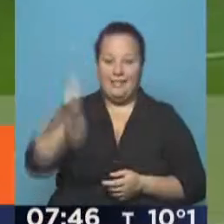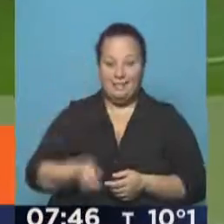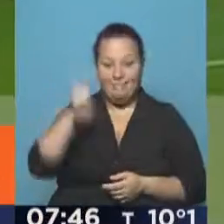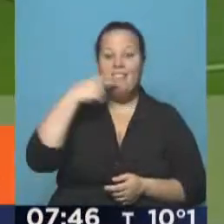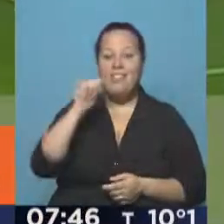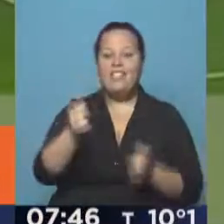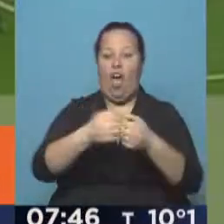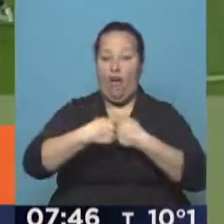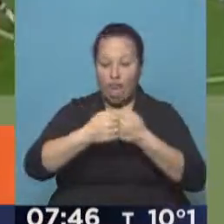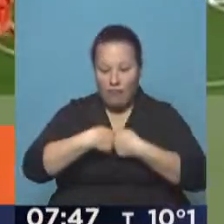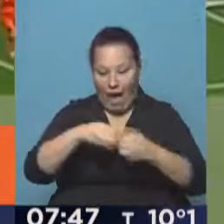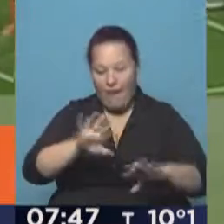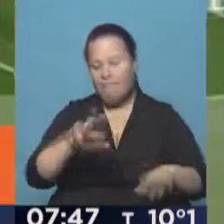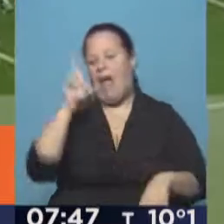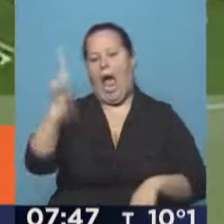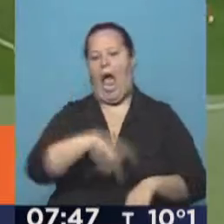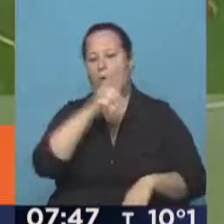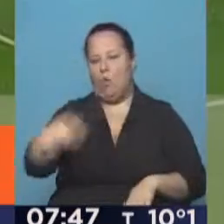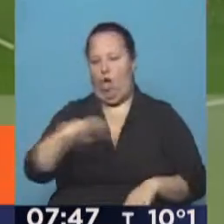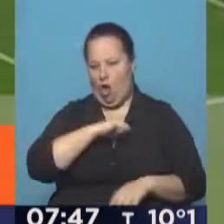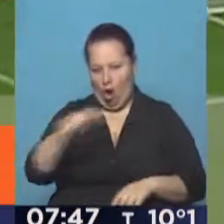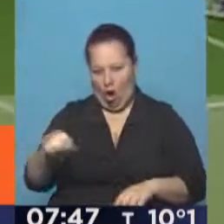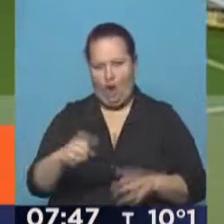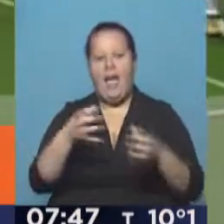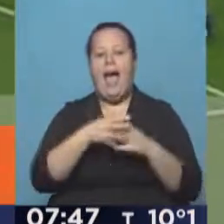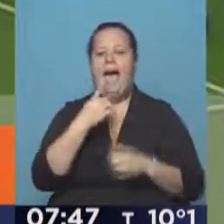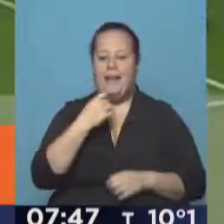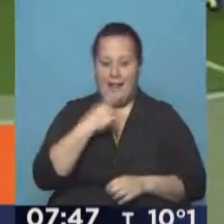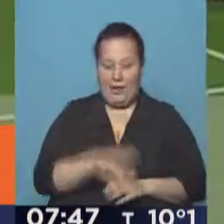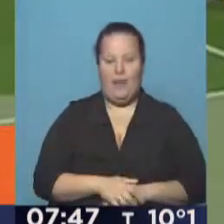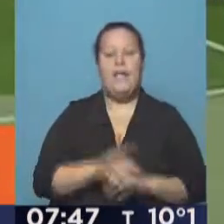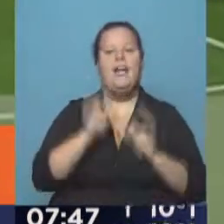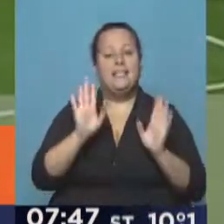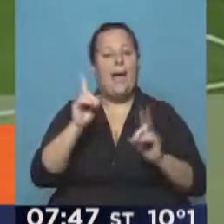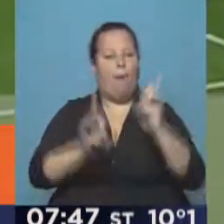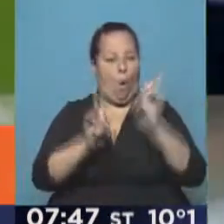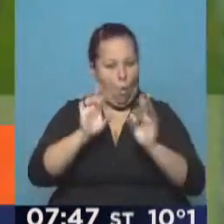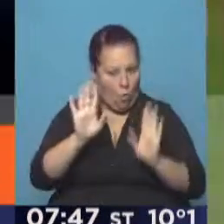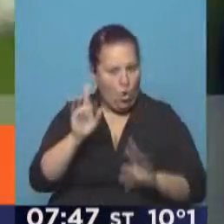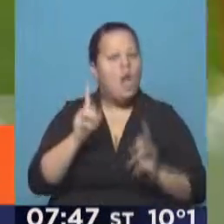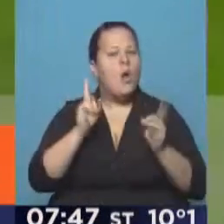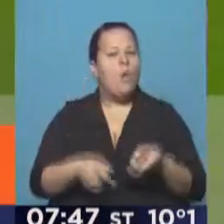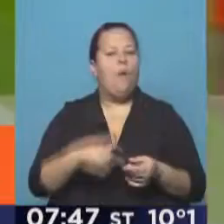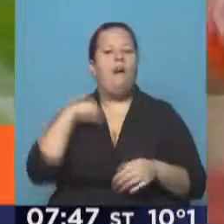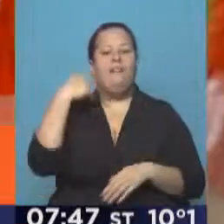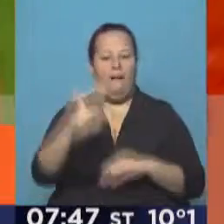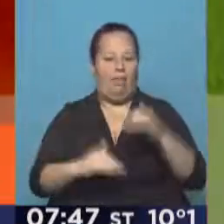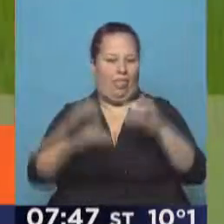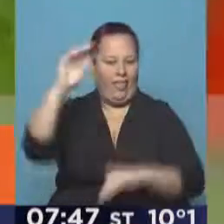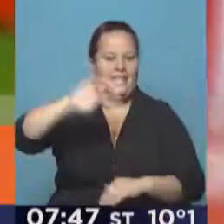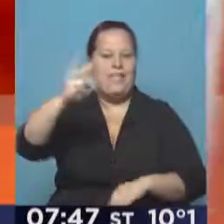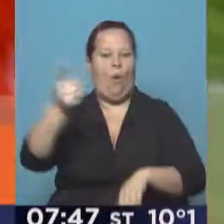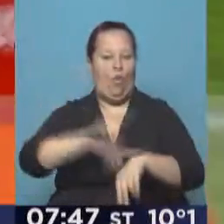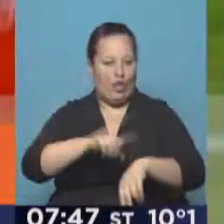entendía que estaba en offside, le anulaba el gol al conjunto millonario, que igualaba 1-1, pero que sí iba a llegar a desnivelar ya en el